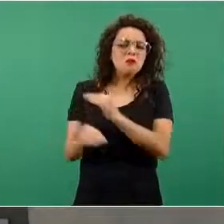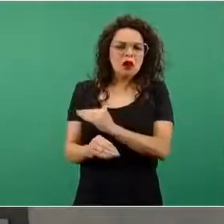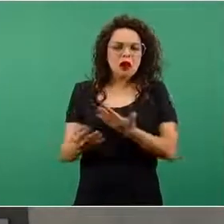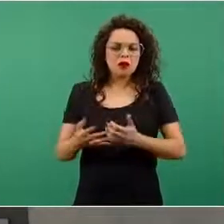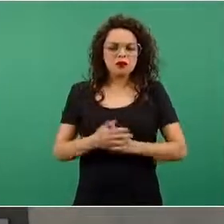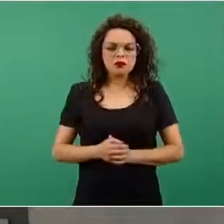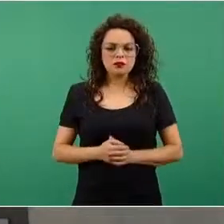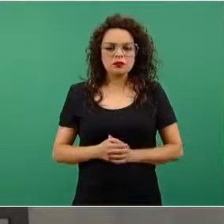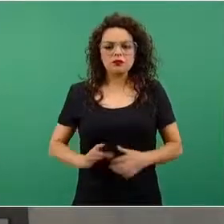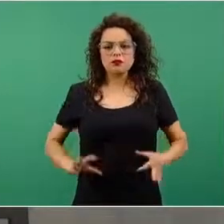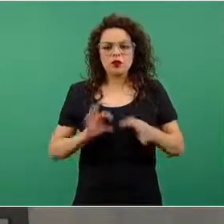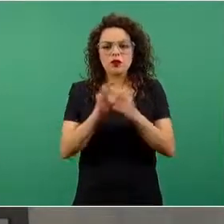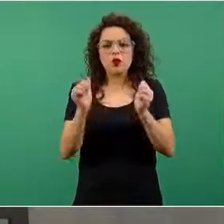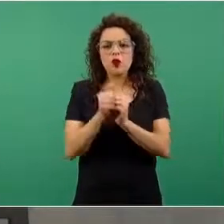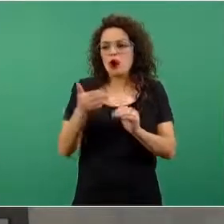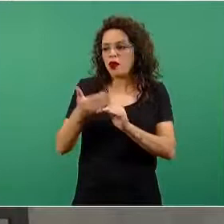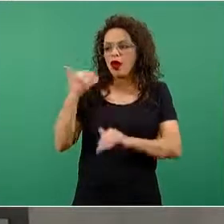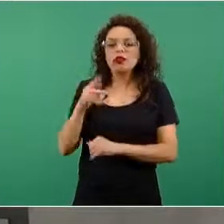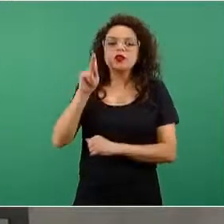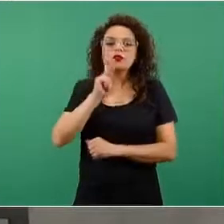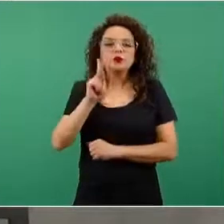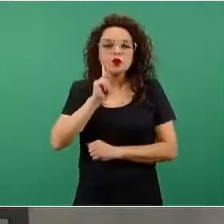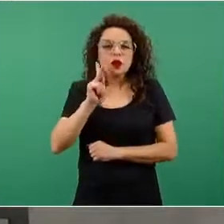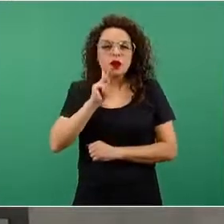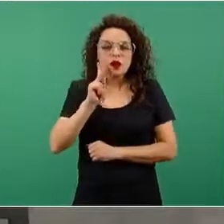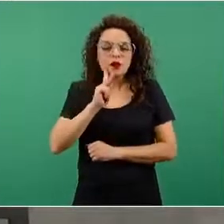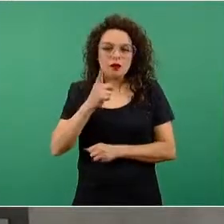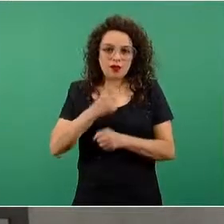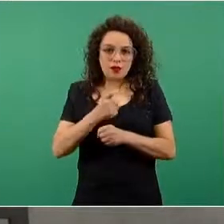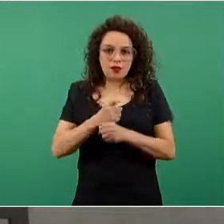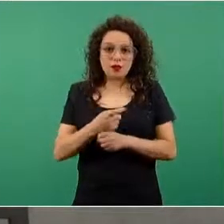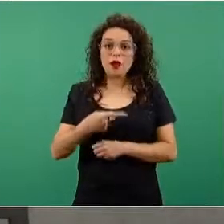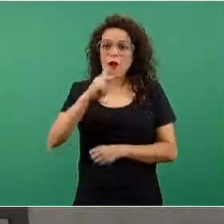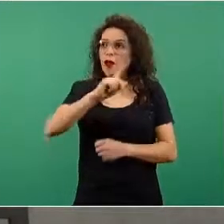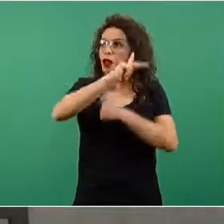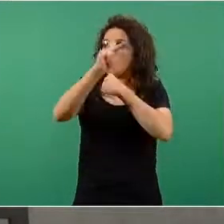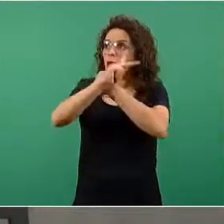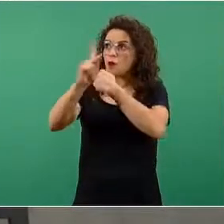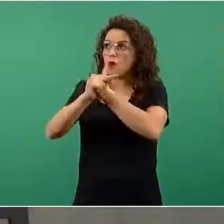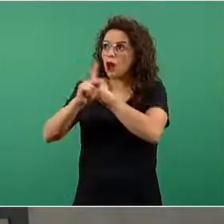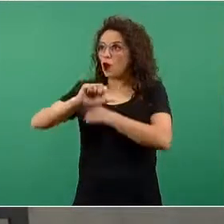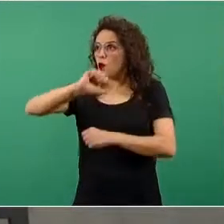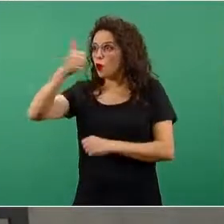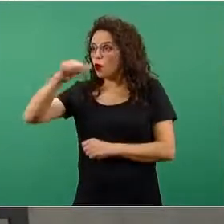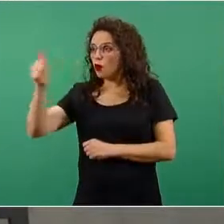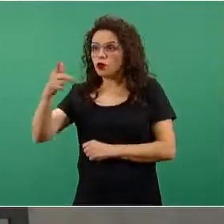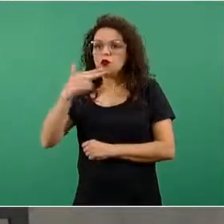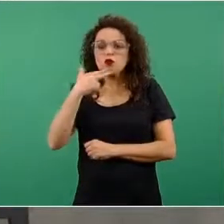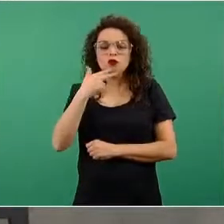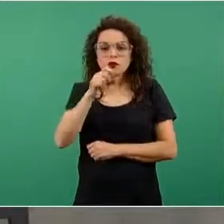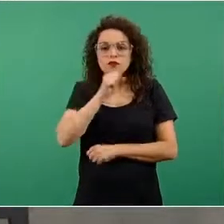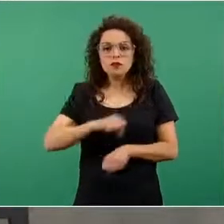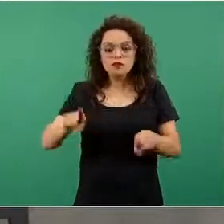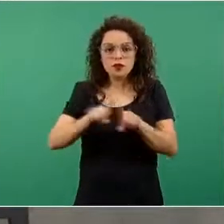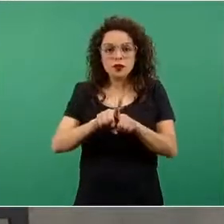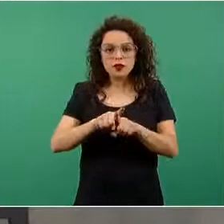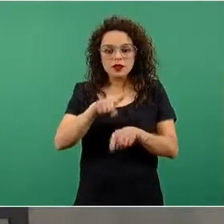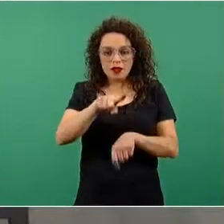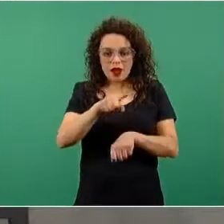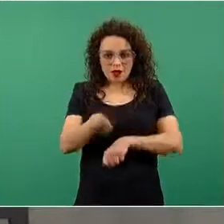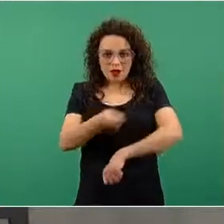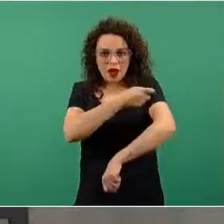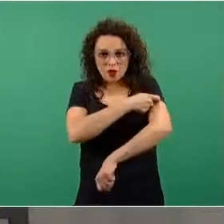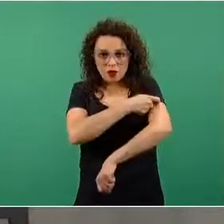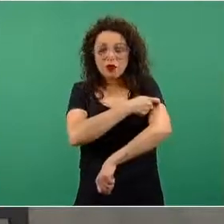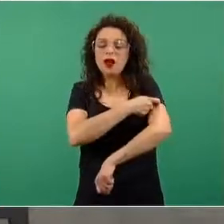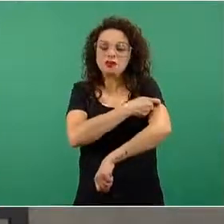desde luego, a lo que se observa en otros países que utilizan las mismas vacunas, y recordar que el esfuerzo de farmacovigilancia,